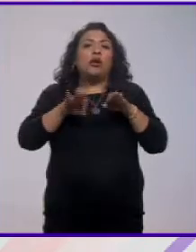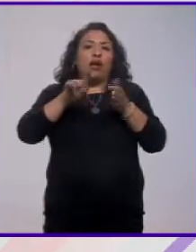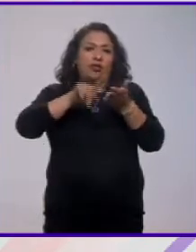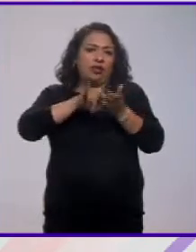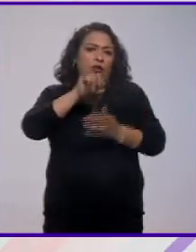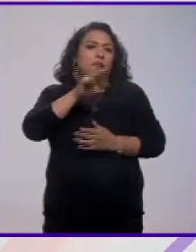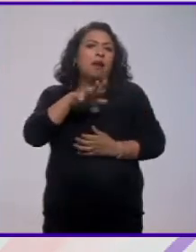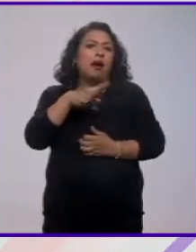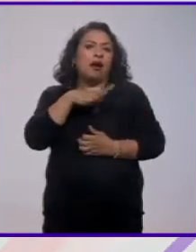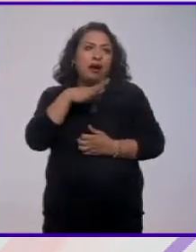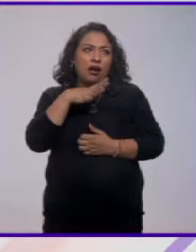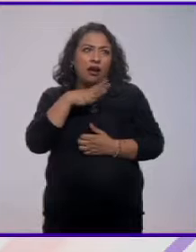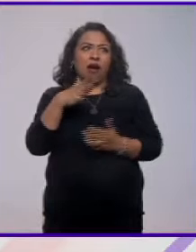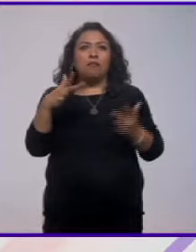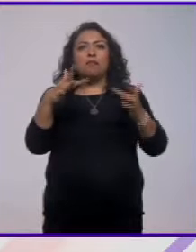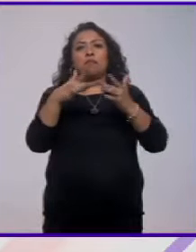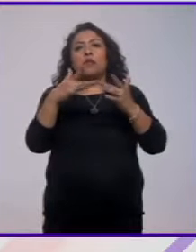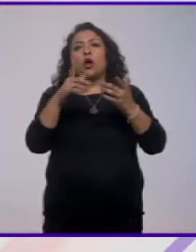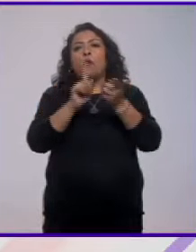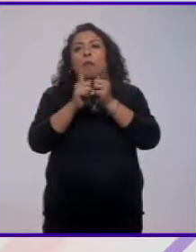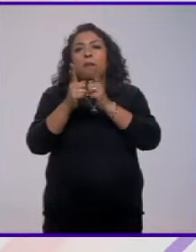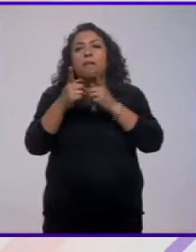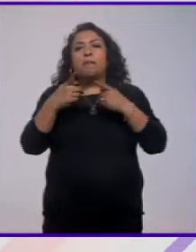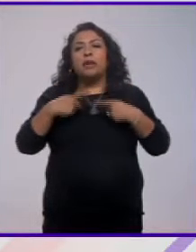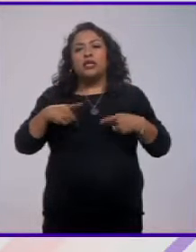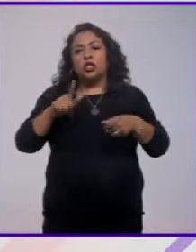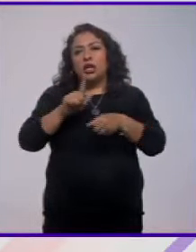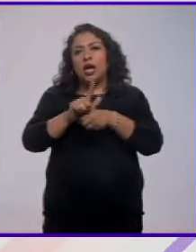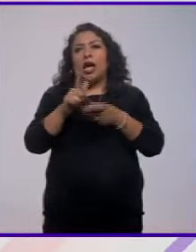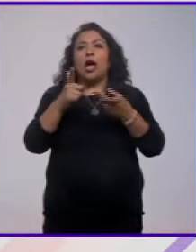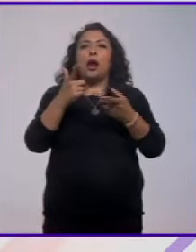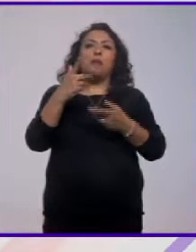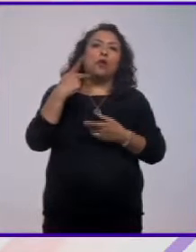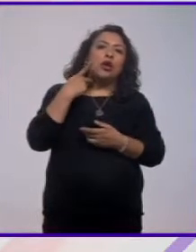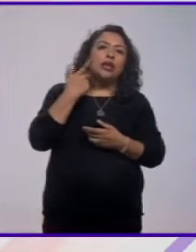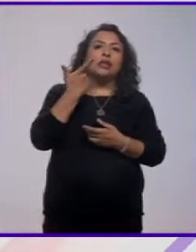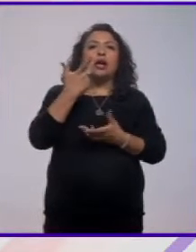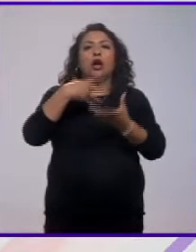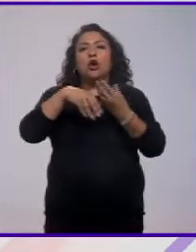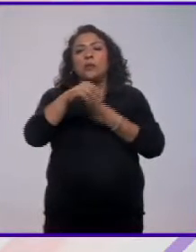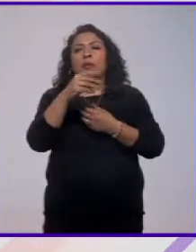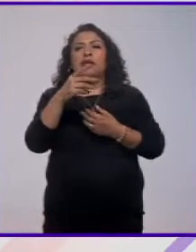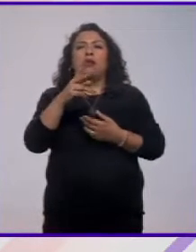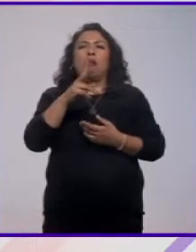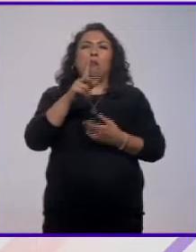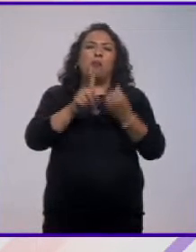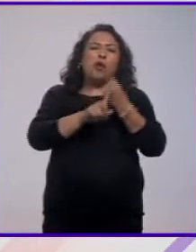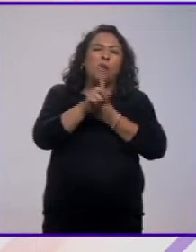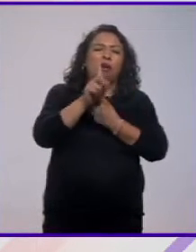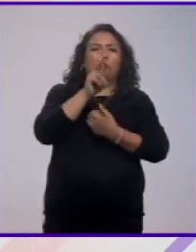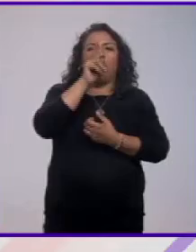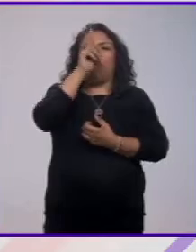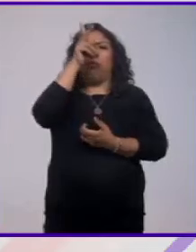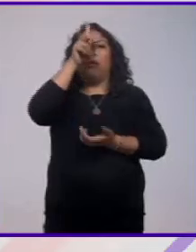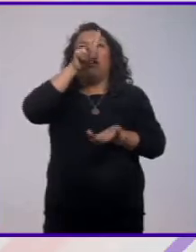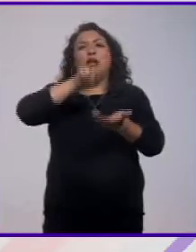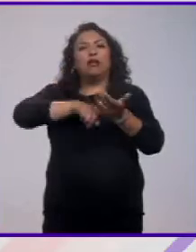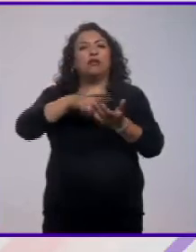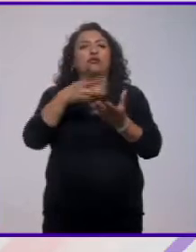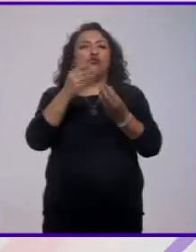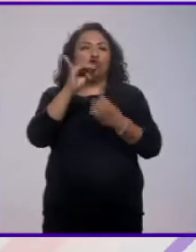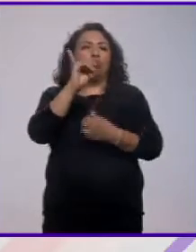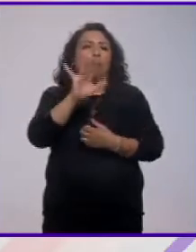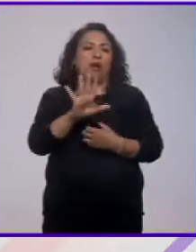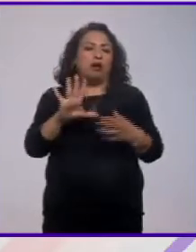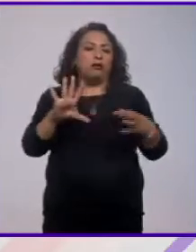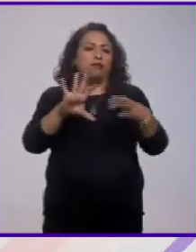en la imagen, ¿no? Las relaciones personales, la política, la economía, los conflictos, la violencia, todo eso hoy se reduce normalmente a